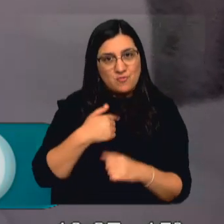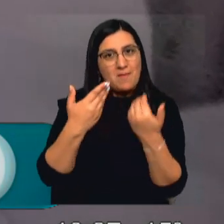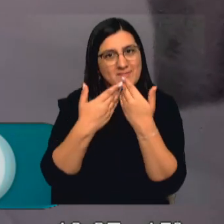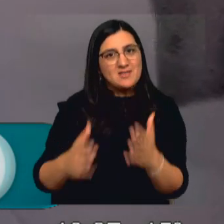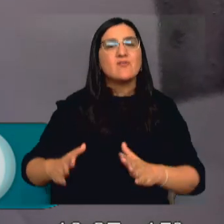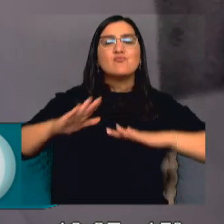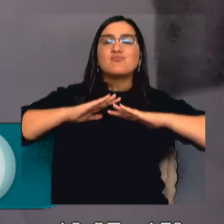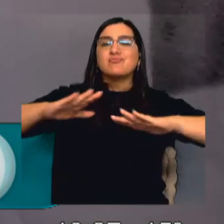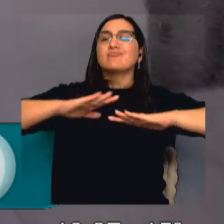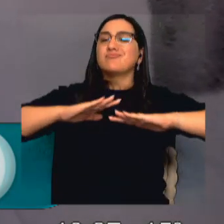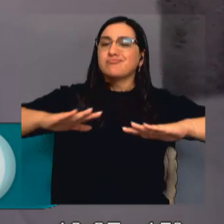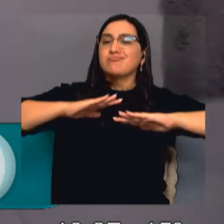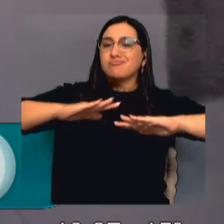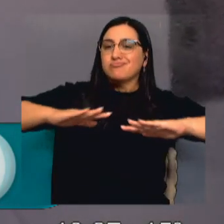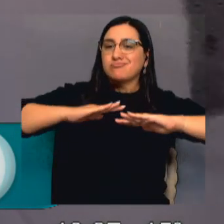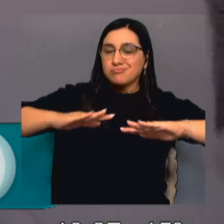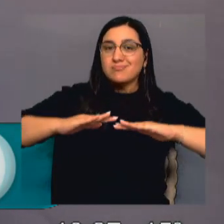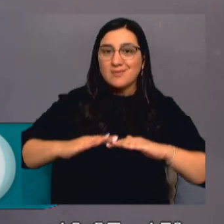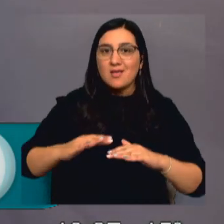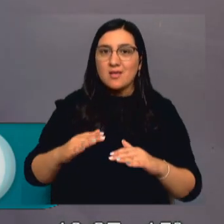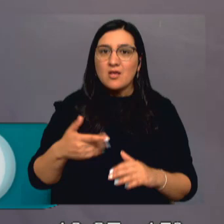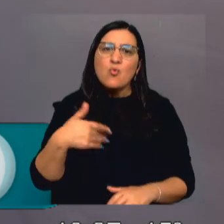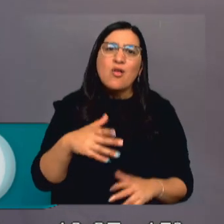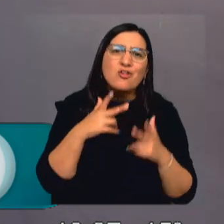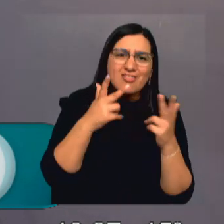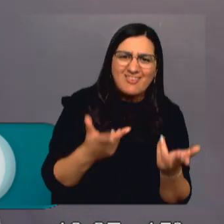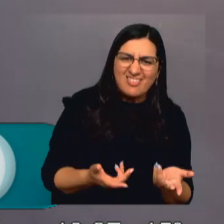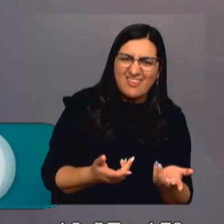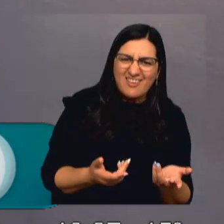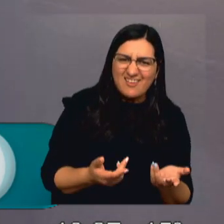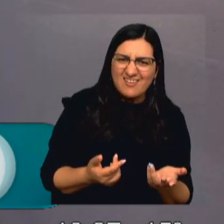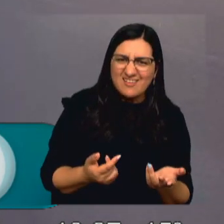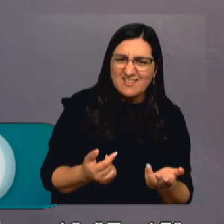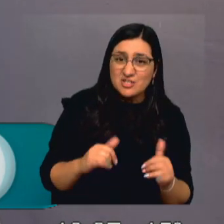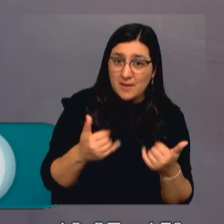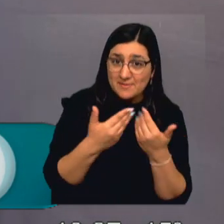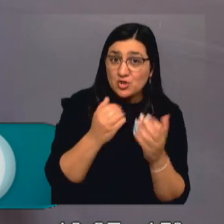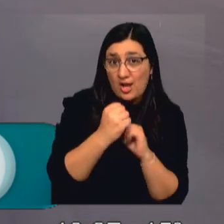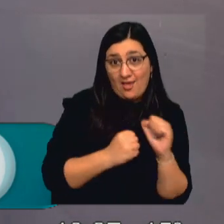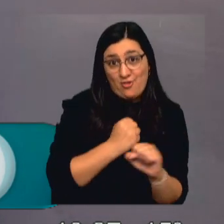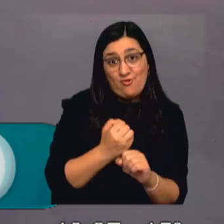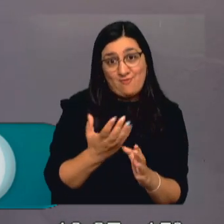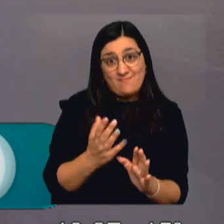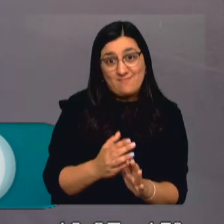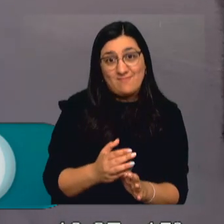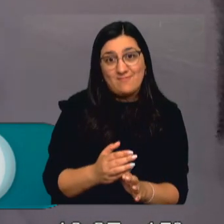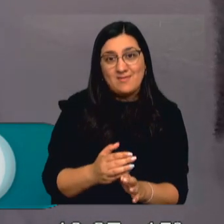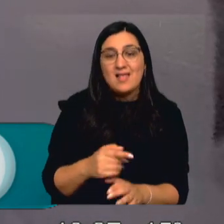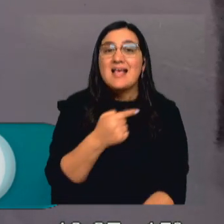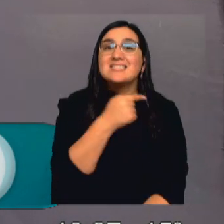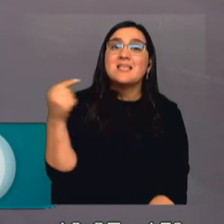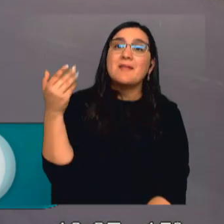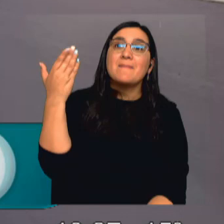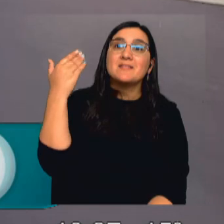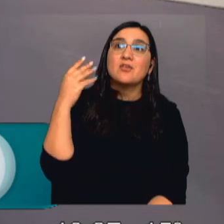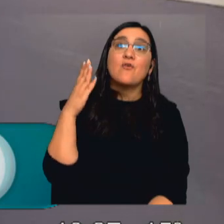fit. Así pero que, eso cuando lo dijiste, porque se arrancó el año, ¿eh? No, mira, la semana